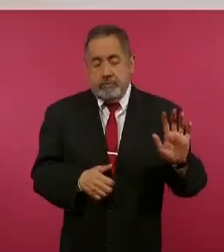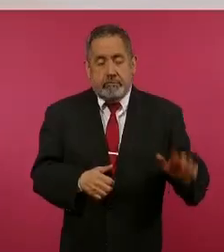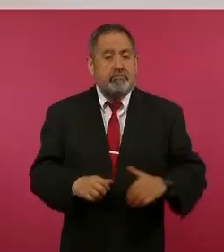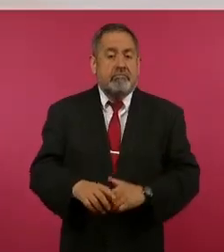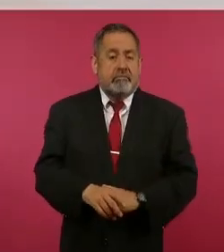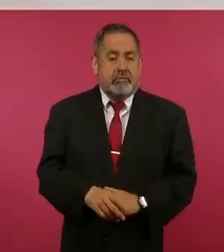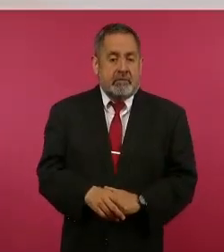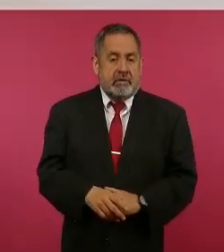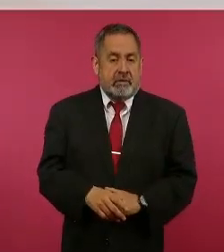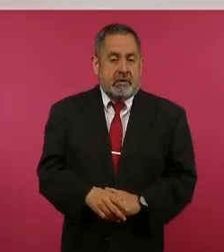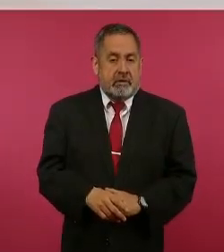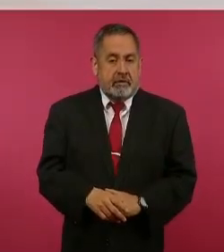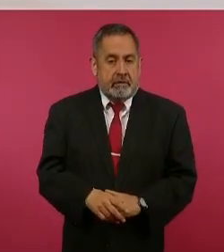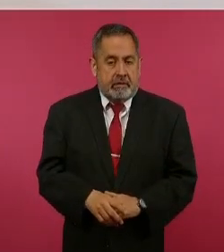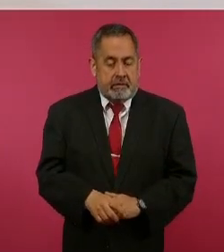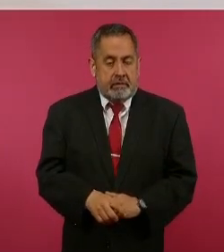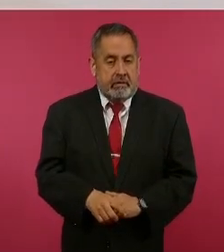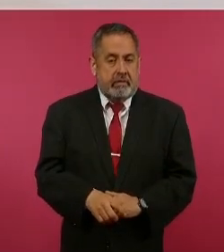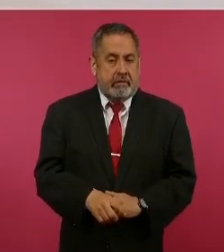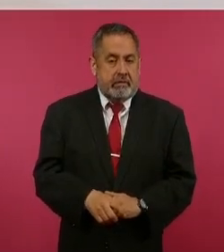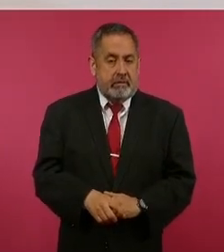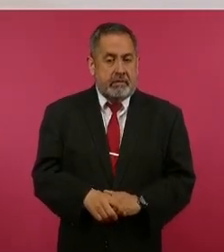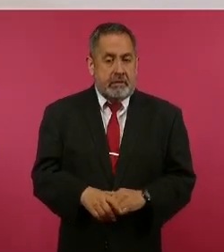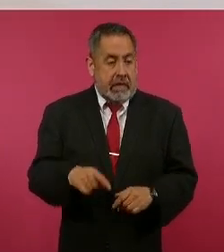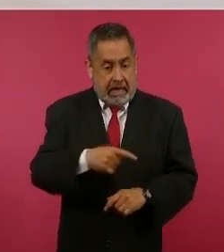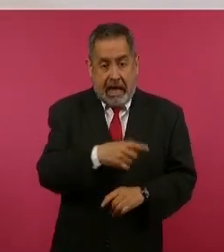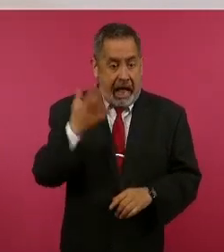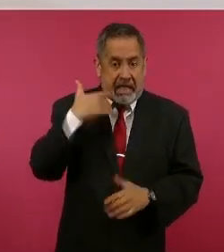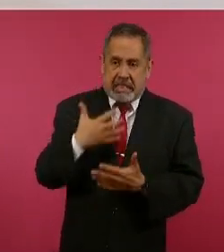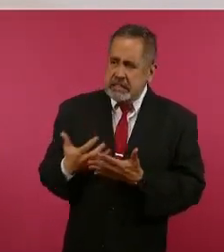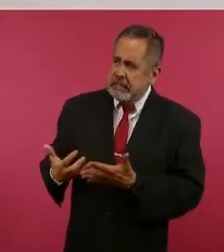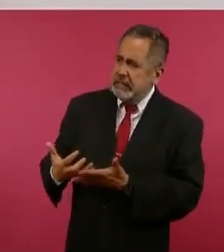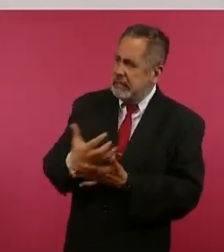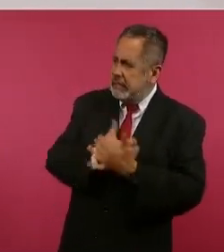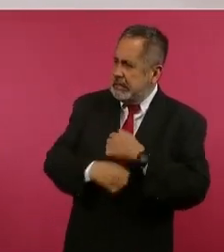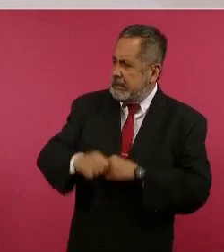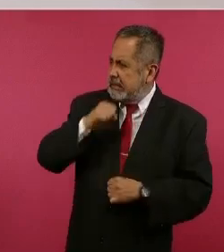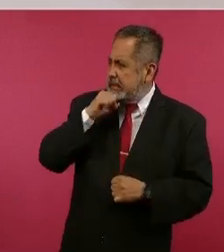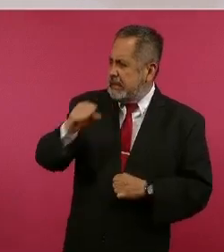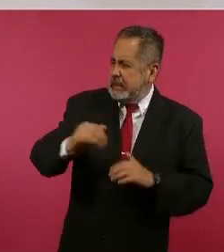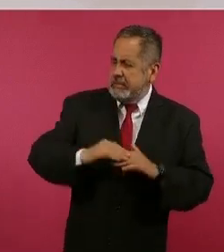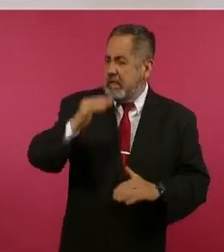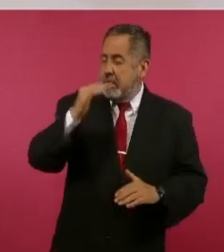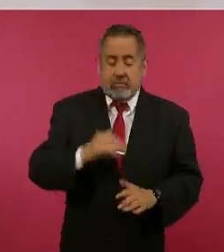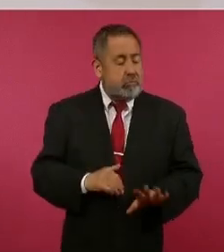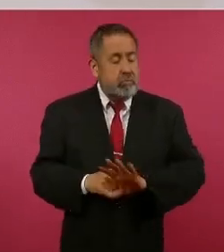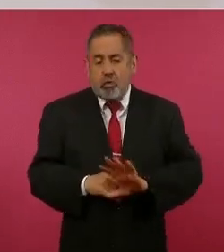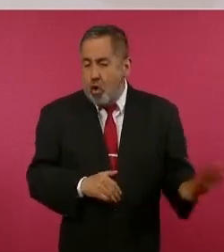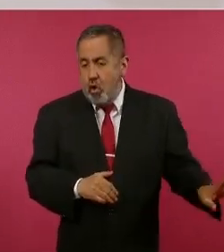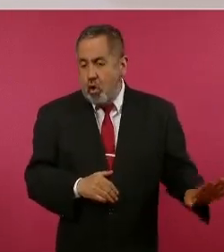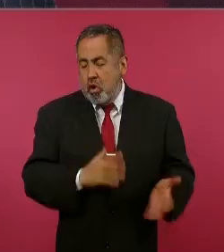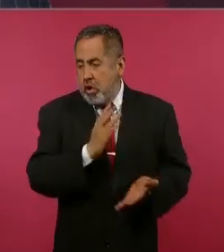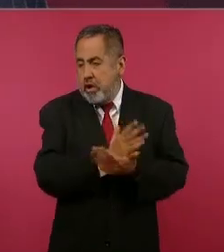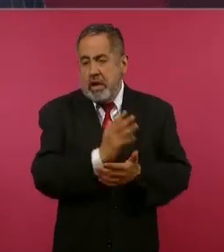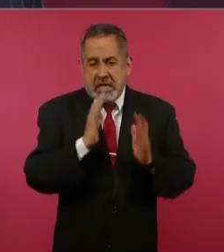de que ya no ganan sueldos elevadísimos,